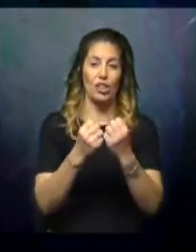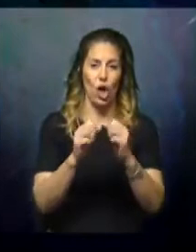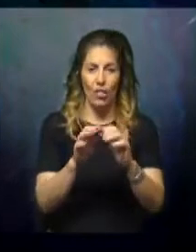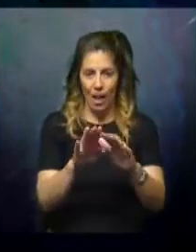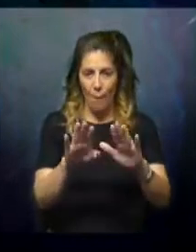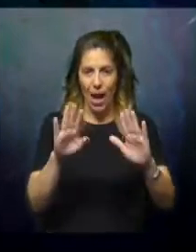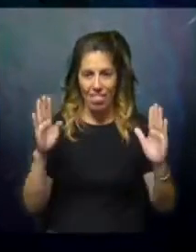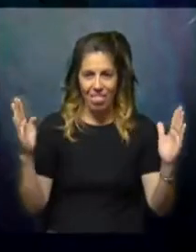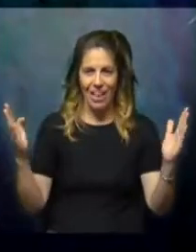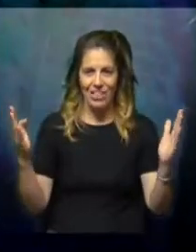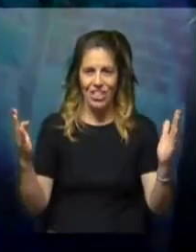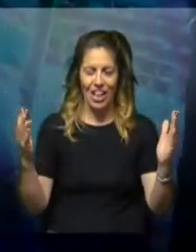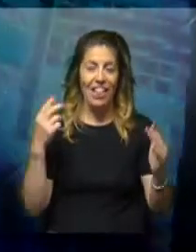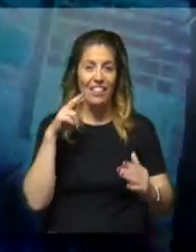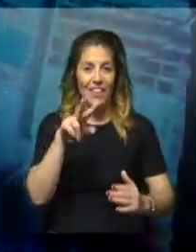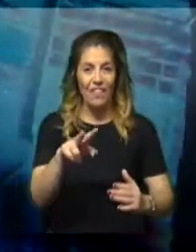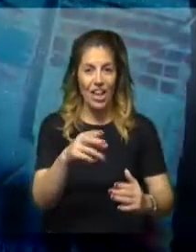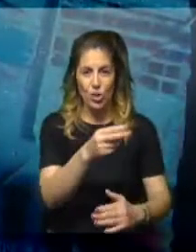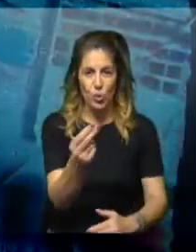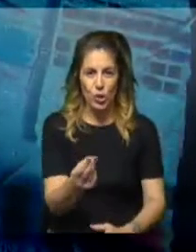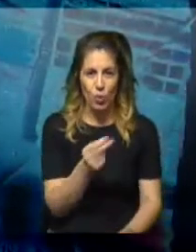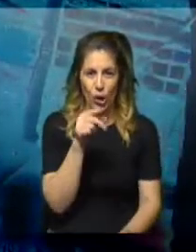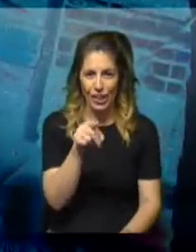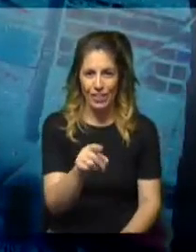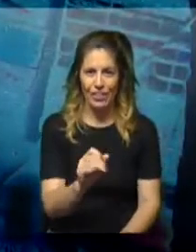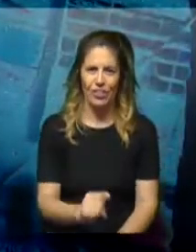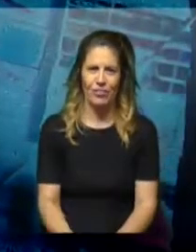no de ver sus dibujos en esta pantalla